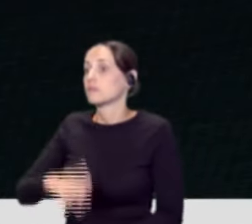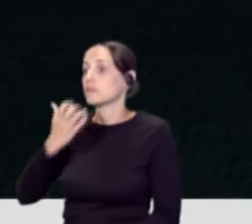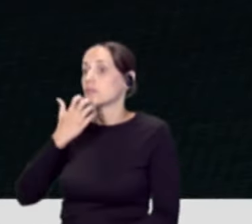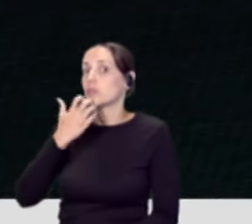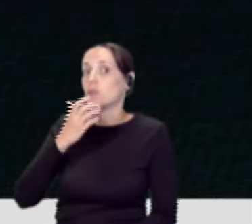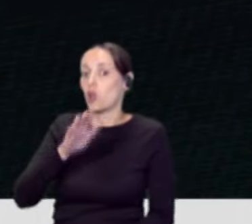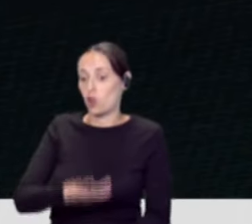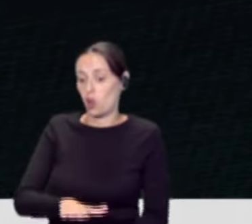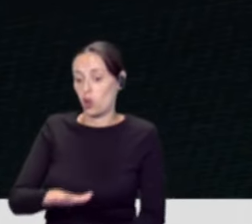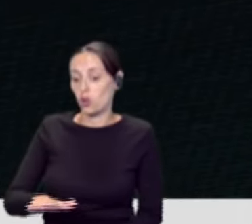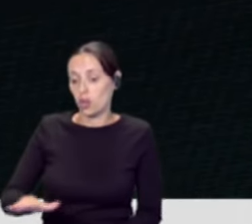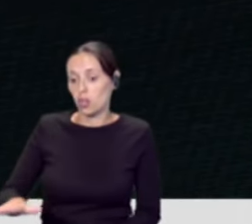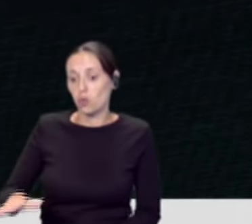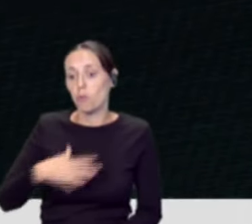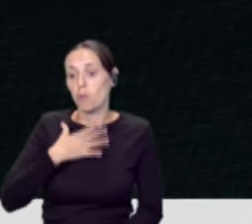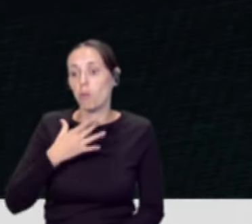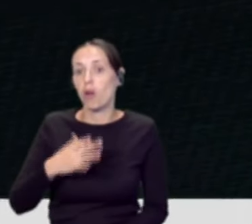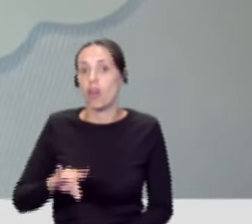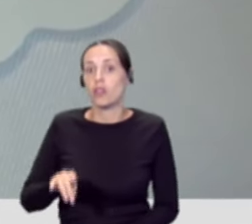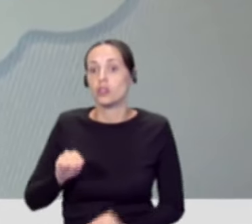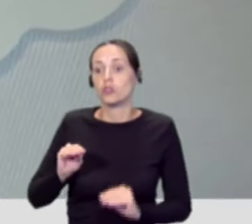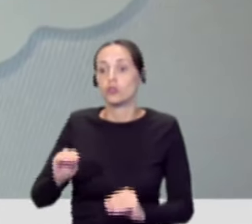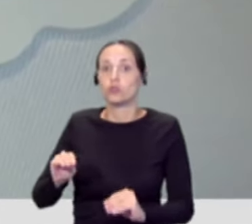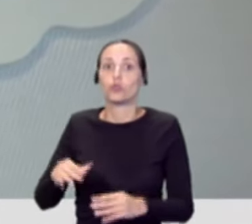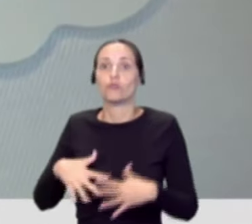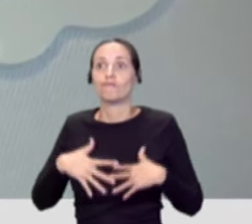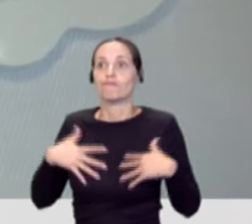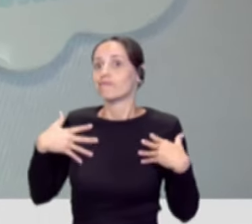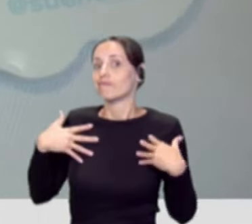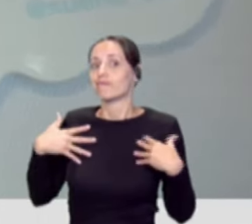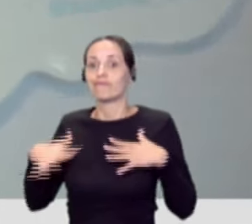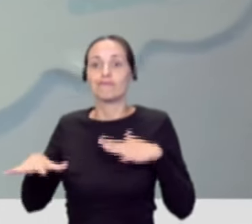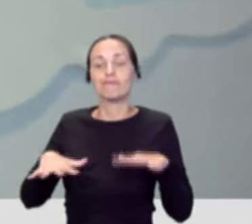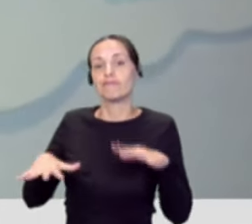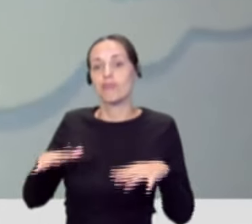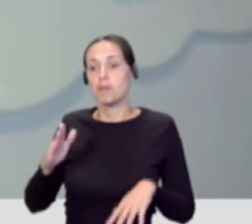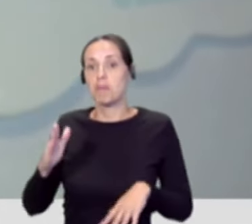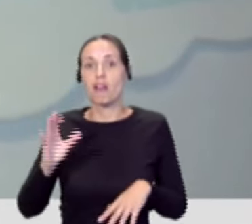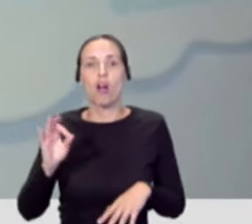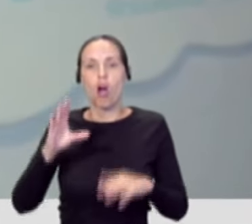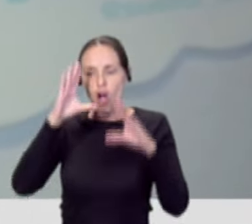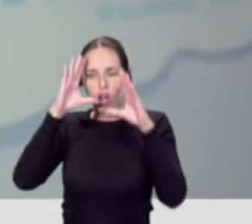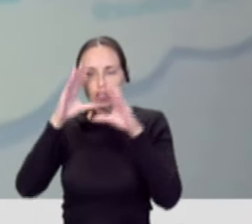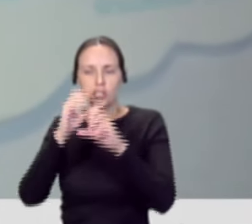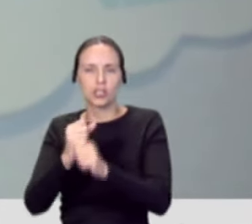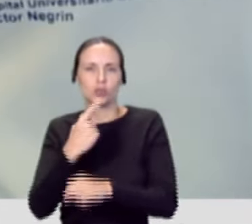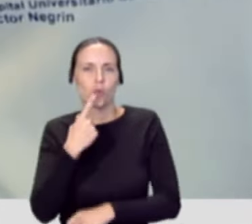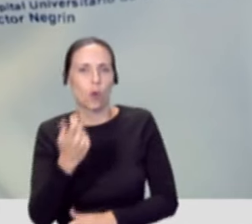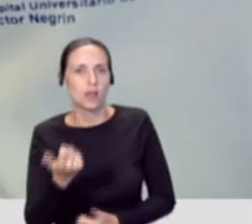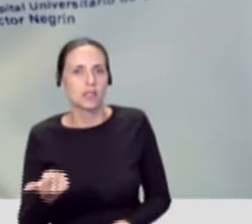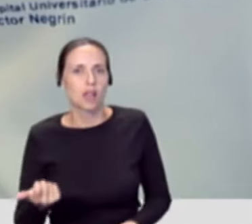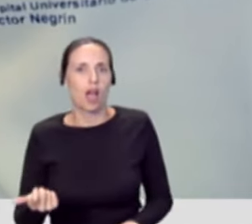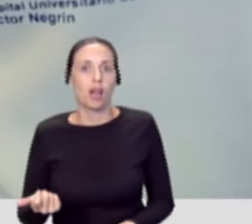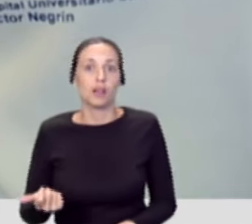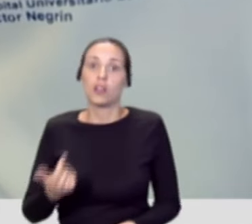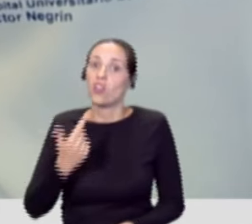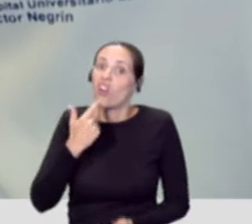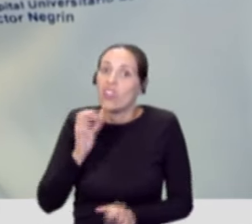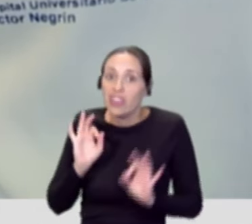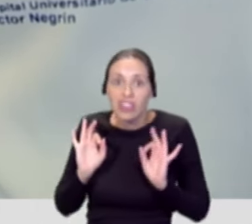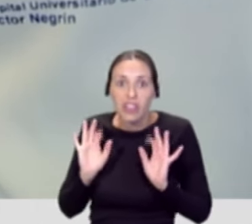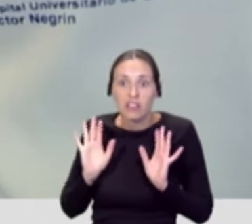puede afectar pues, el estado de ánimo, también la falta de concentración. ¿Esto es a lo que se apunta? ¿Hay